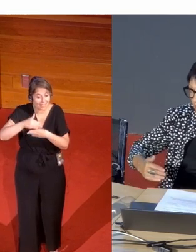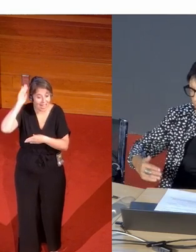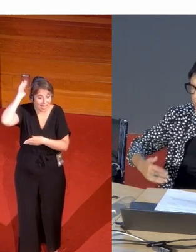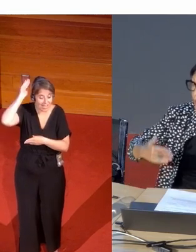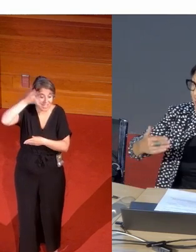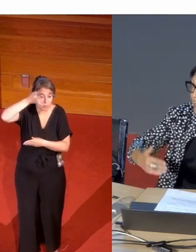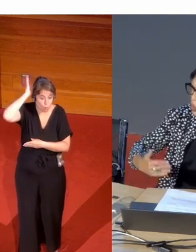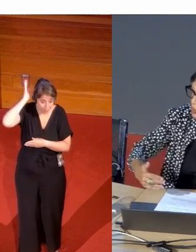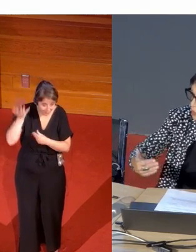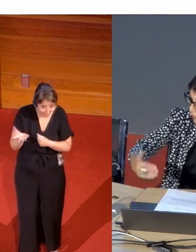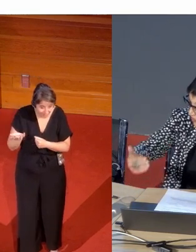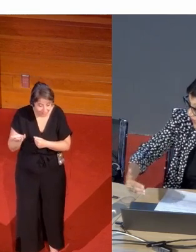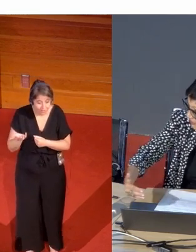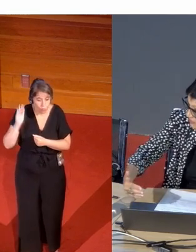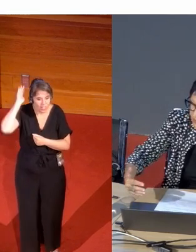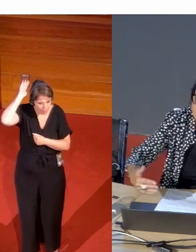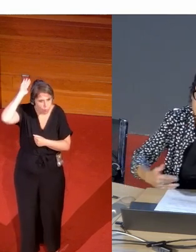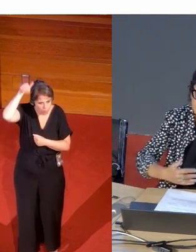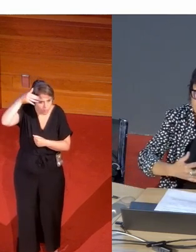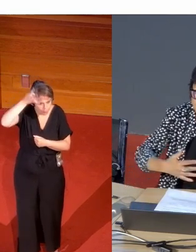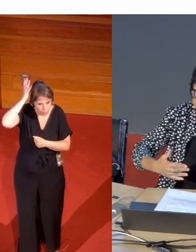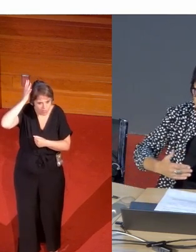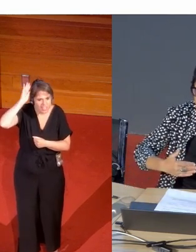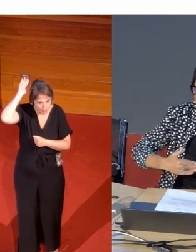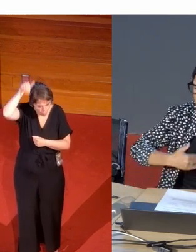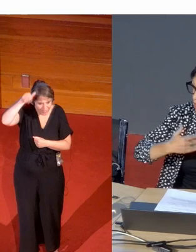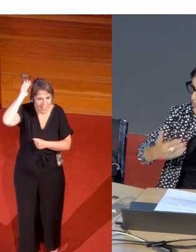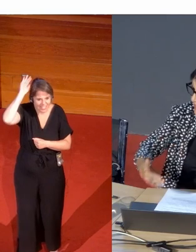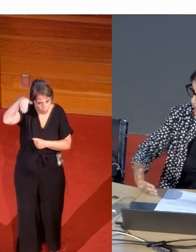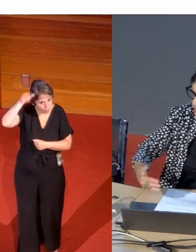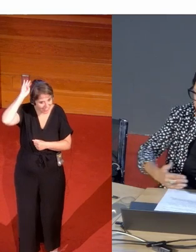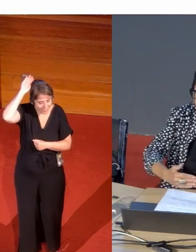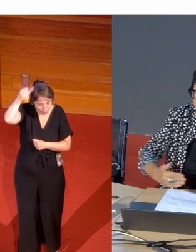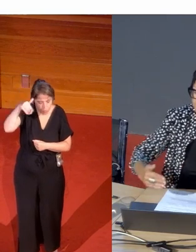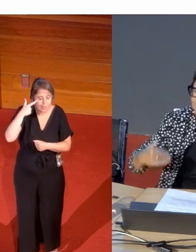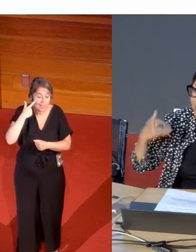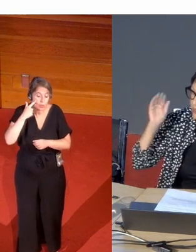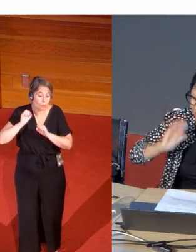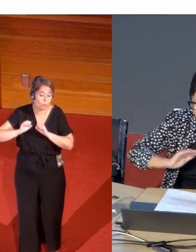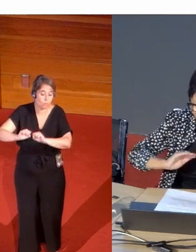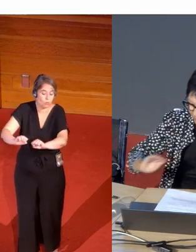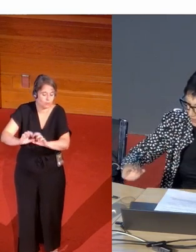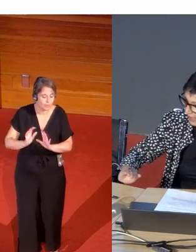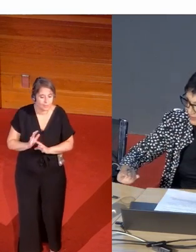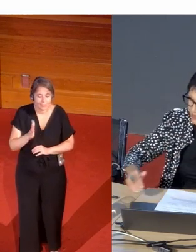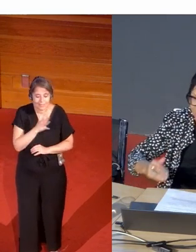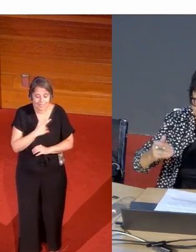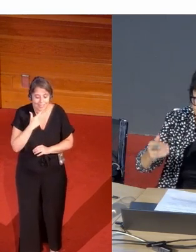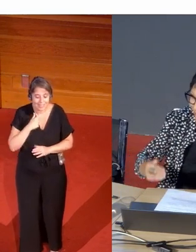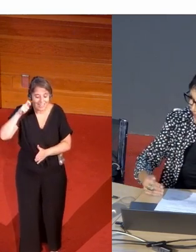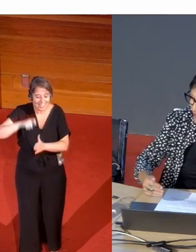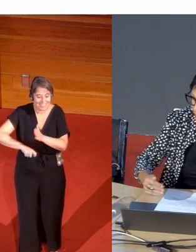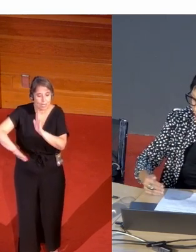que podríamos Traducir por Barrera constitucional y es o cordón sanitario no que es dejar o sea la